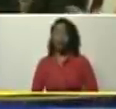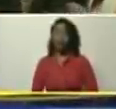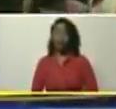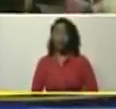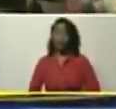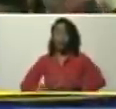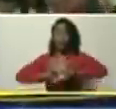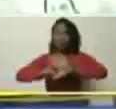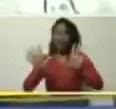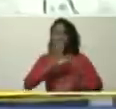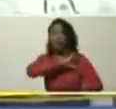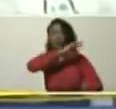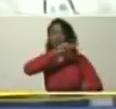Ya la Dirección Nacional